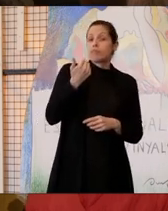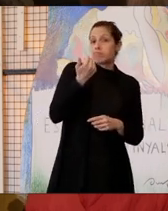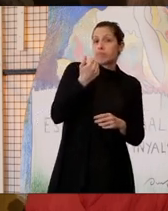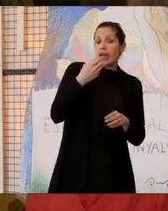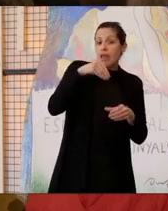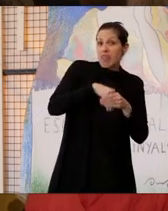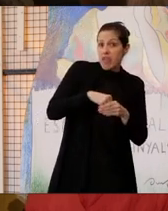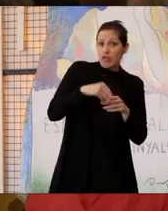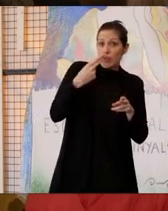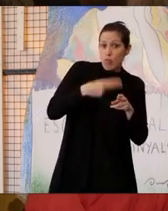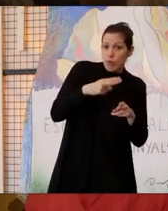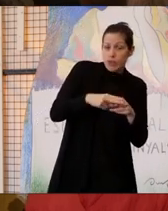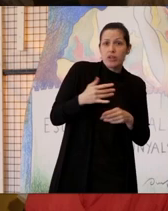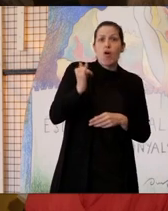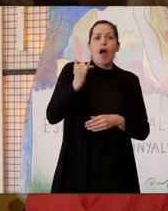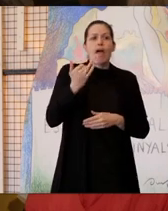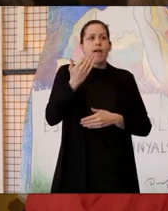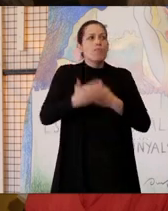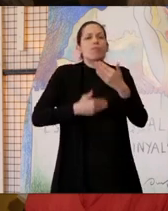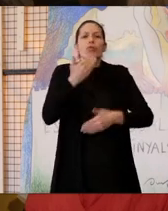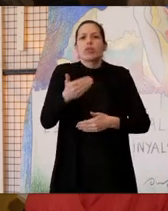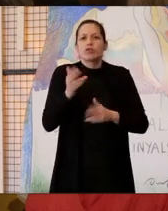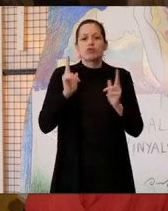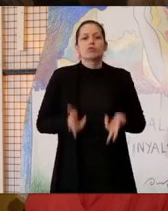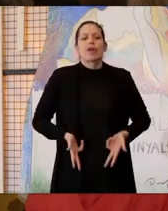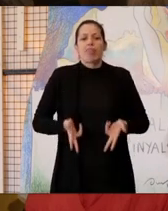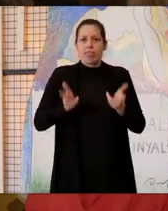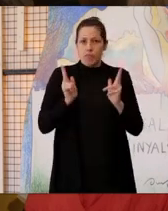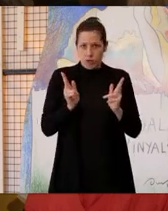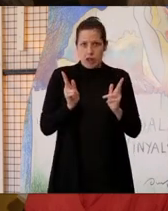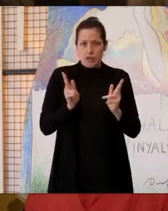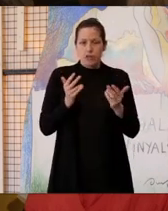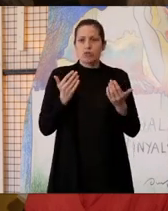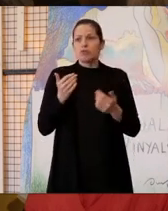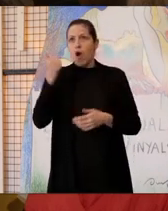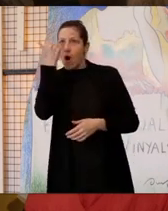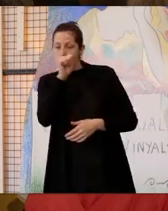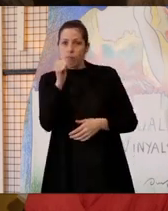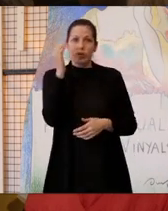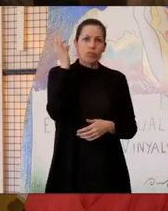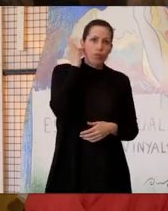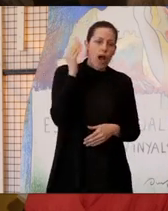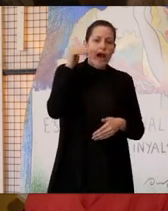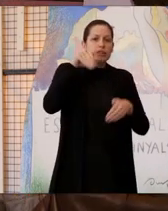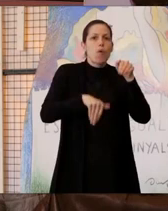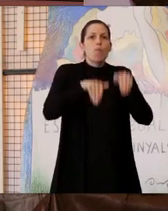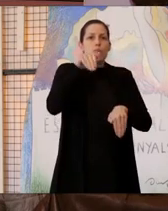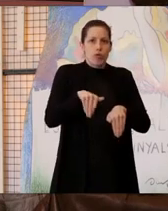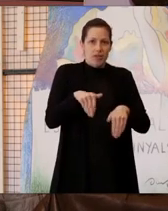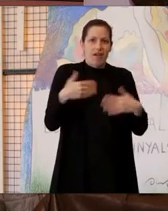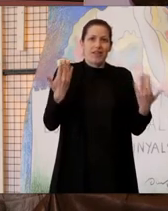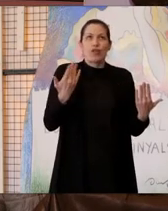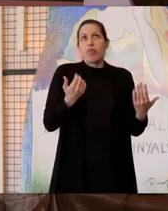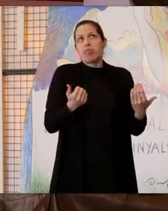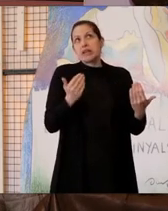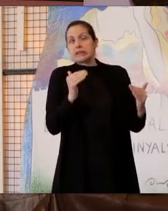mujeres votan y claro salen muchas más mujeres pero en las empresas no hay procesos democráticos hay